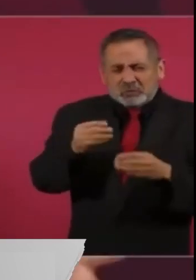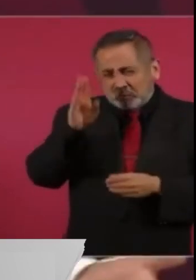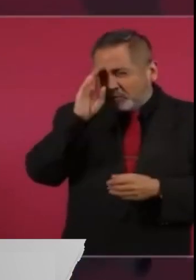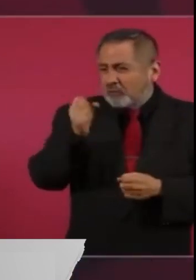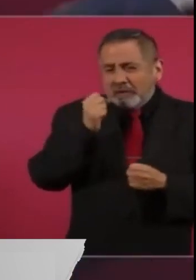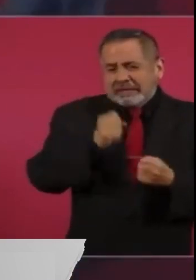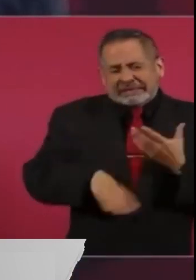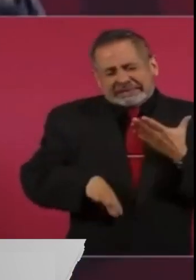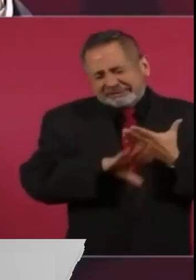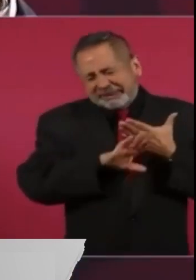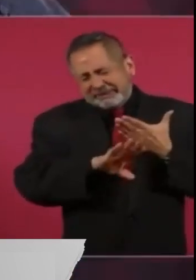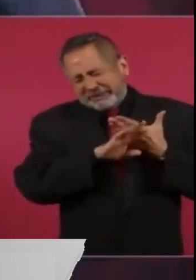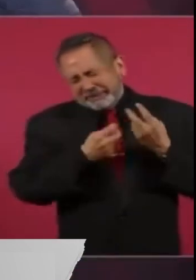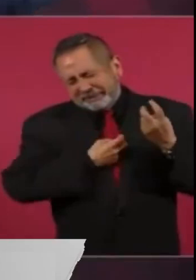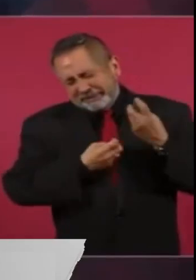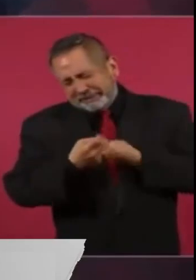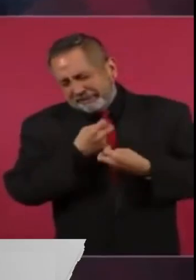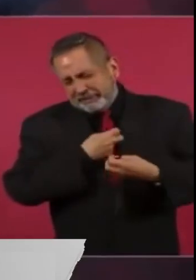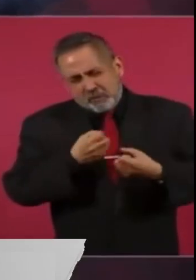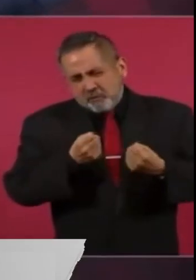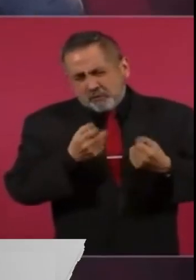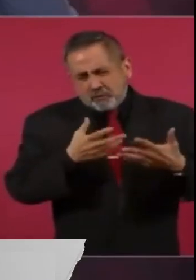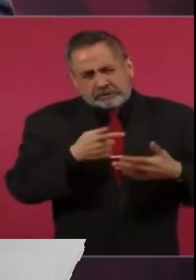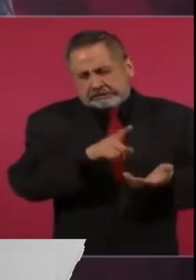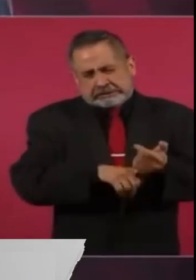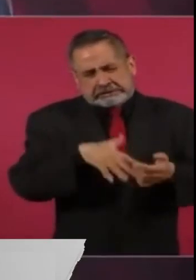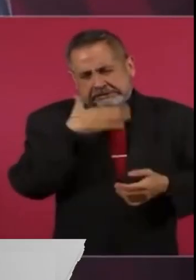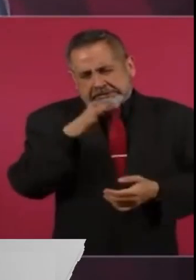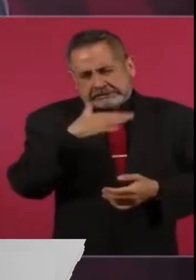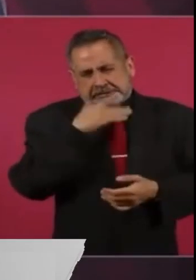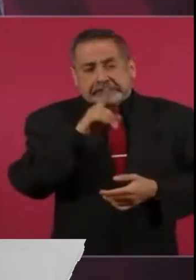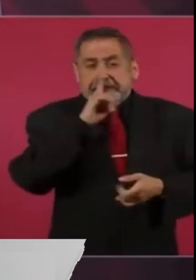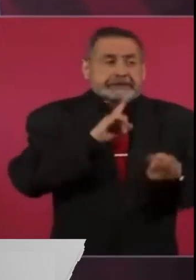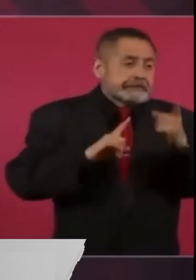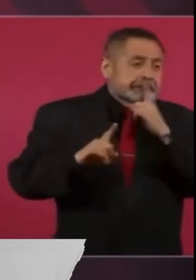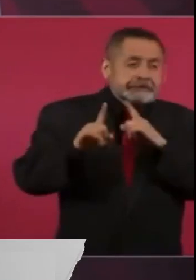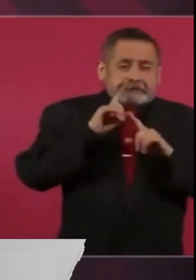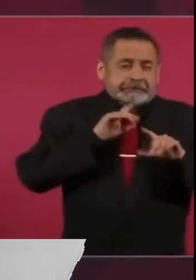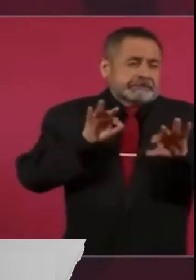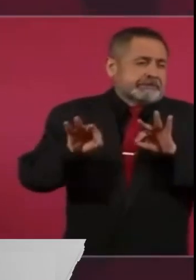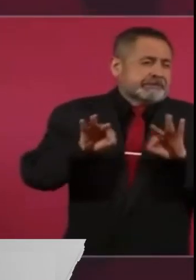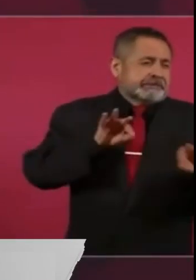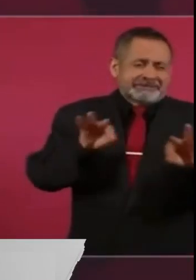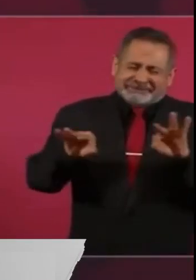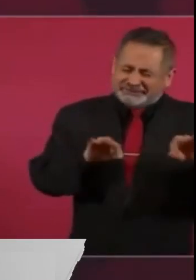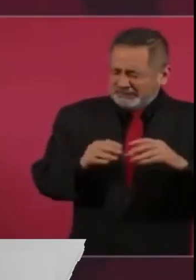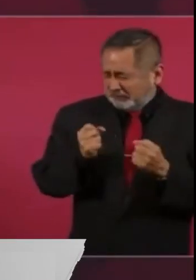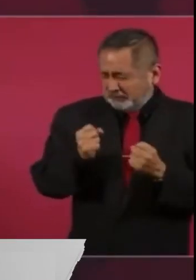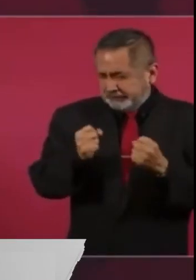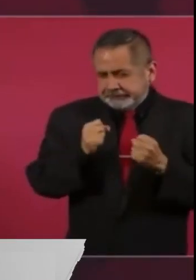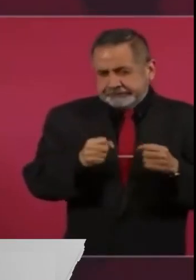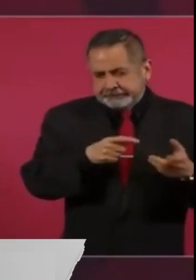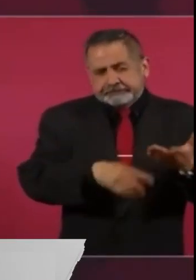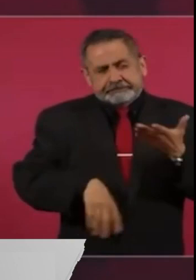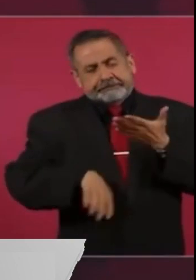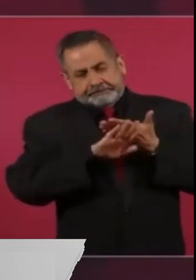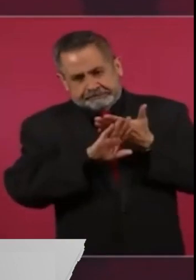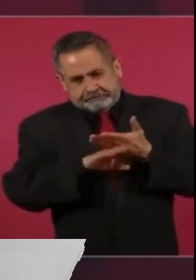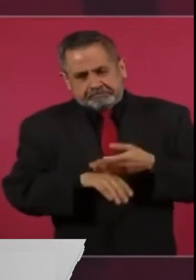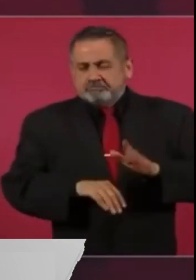de una campaña sucia de esa intensidad.